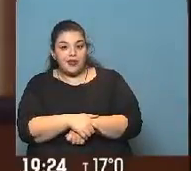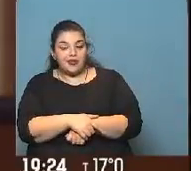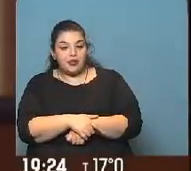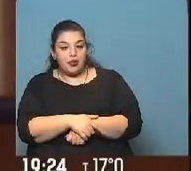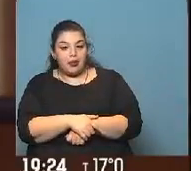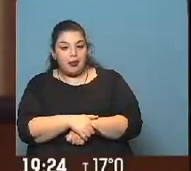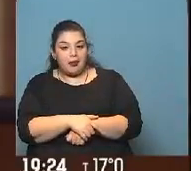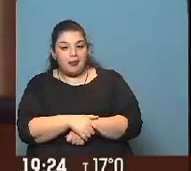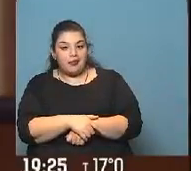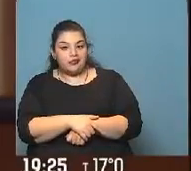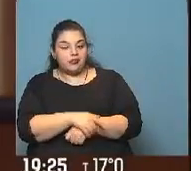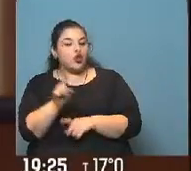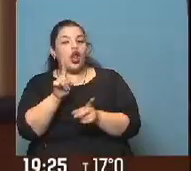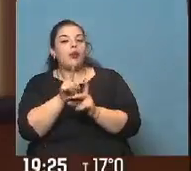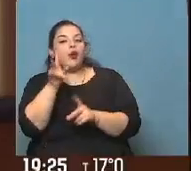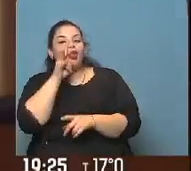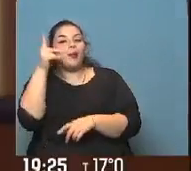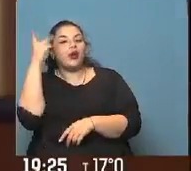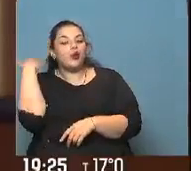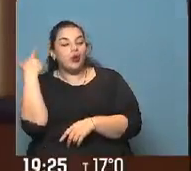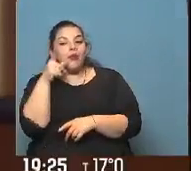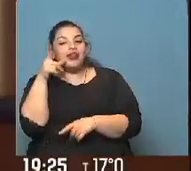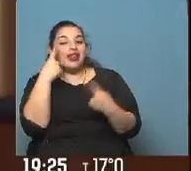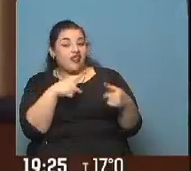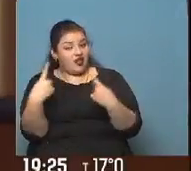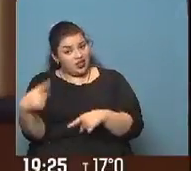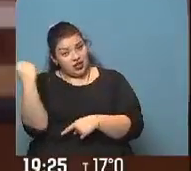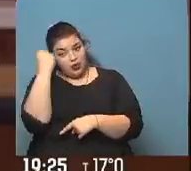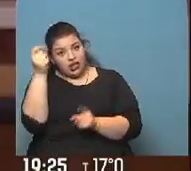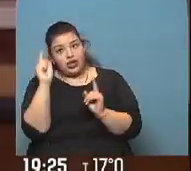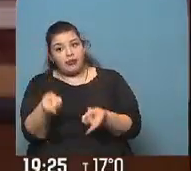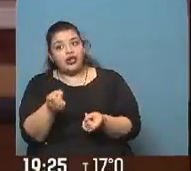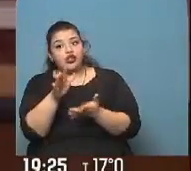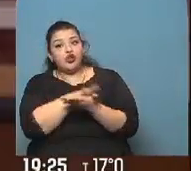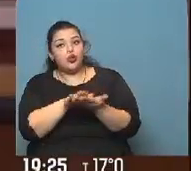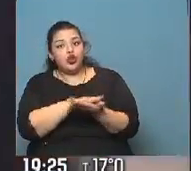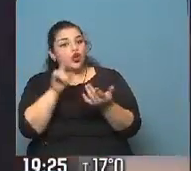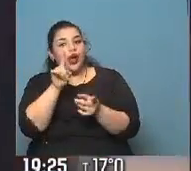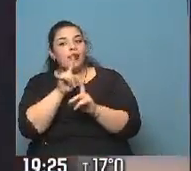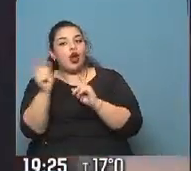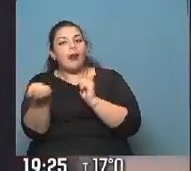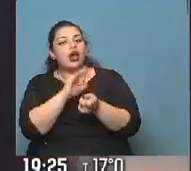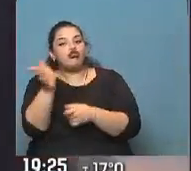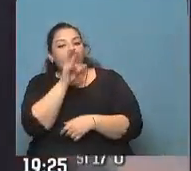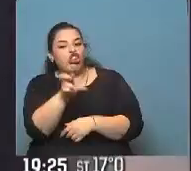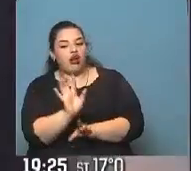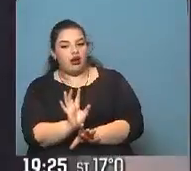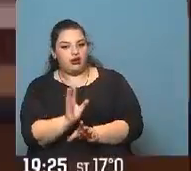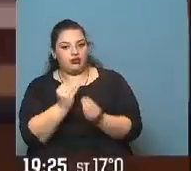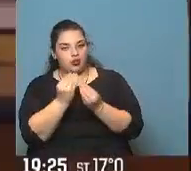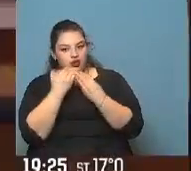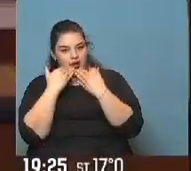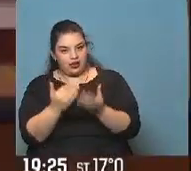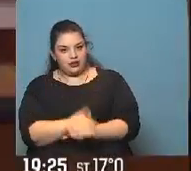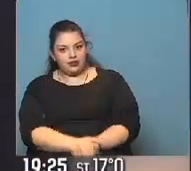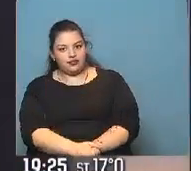entonces me parece que es una diferencia muy importante y la salida no es dolarizar vidal federico muchísimas gracias como siempre un plaza